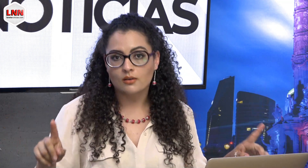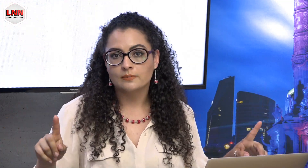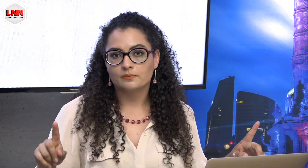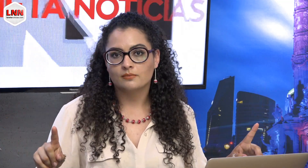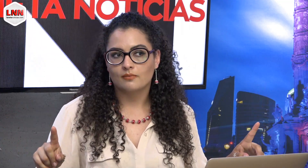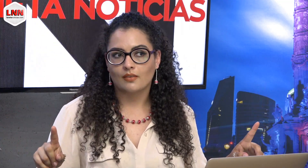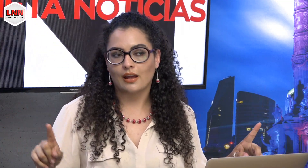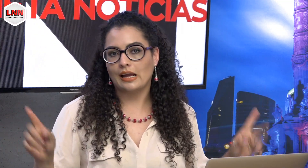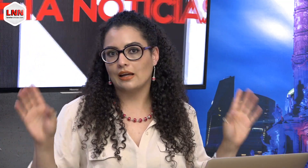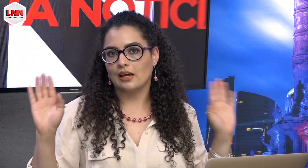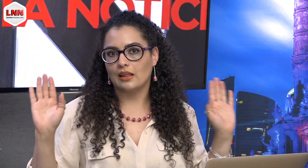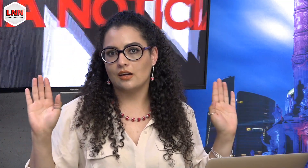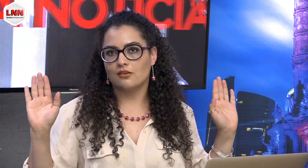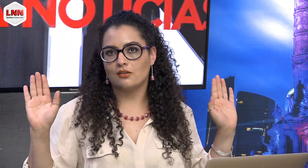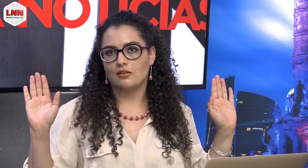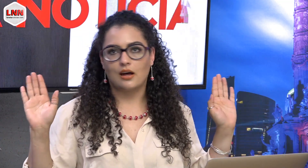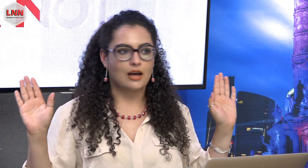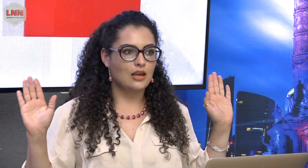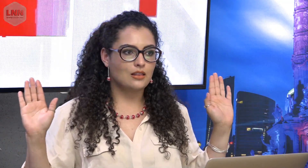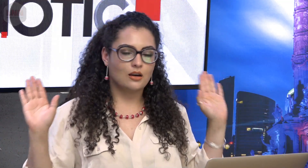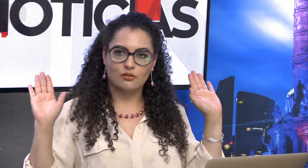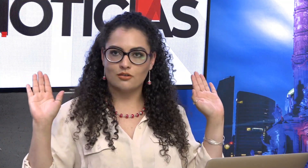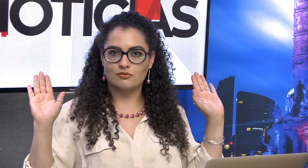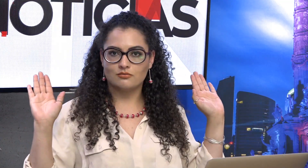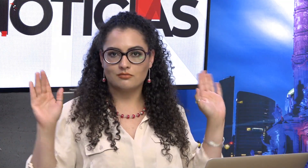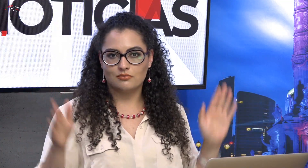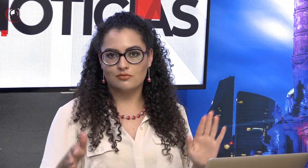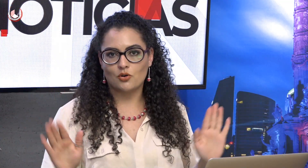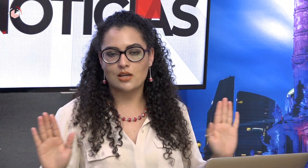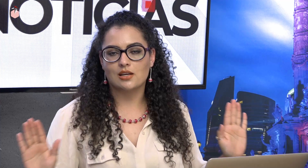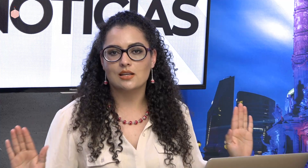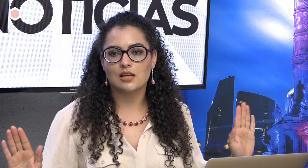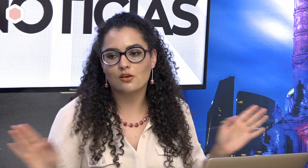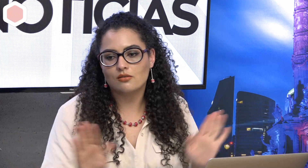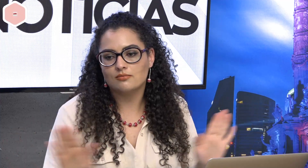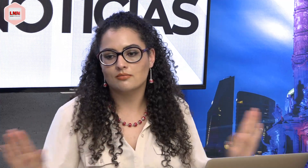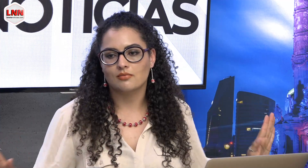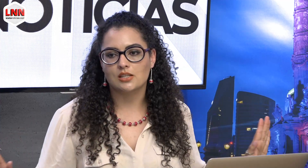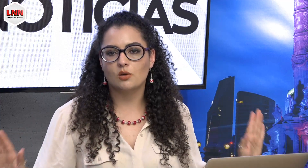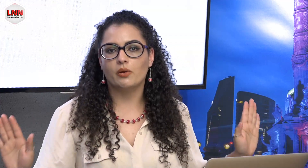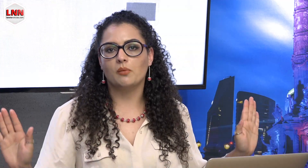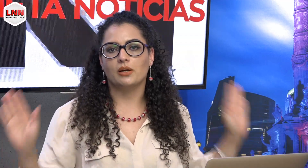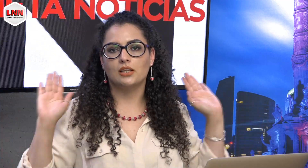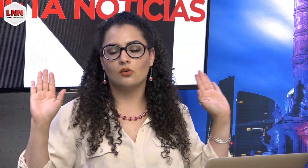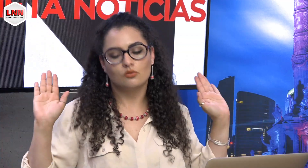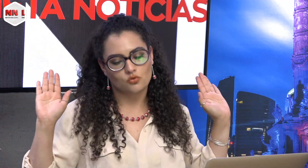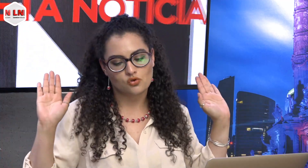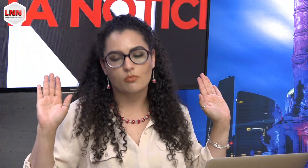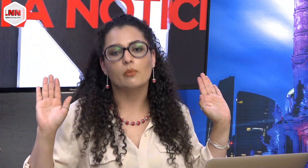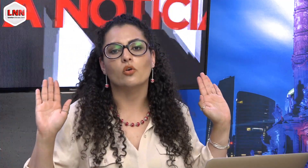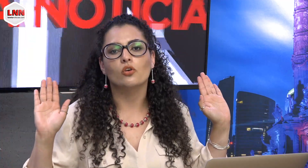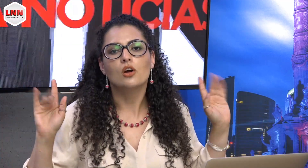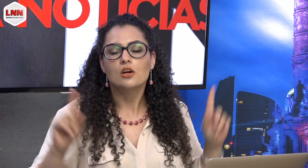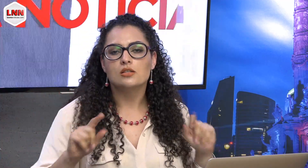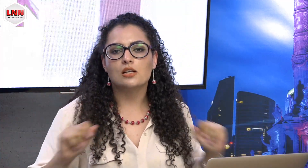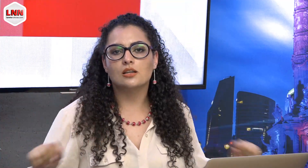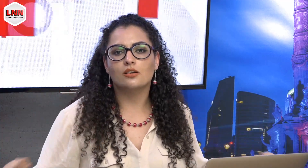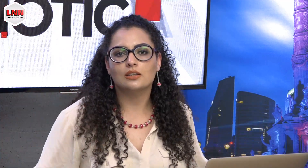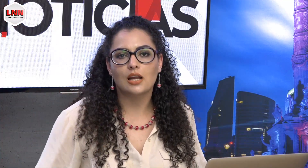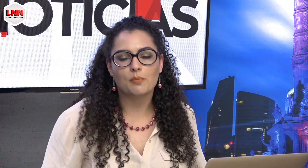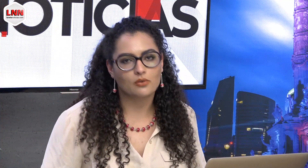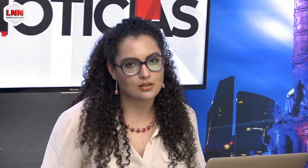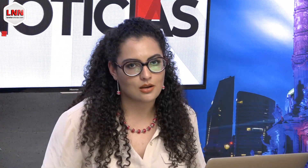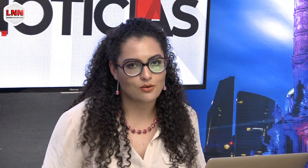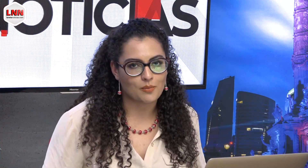o el que dijo, ahí dejo, ¿no? Yo ahí se las dejo. Así opera el partido, yo me voy. Se los